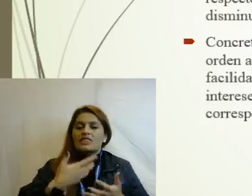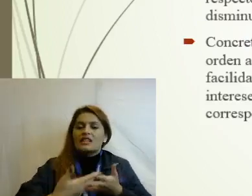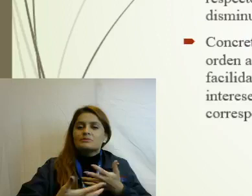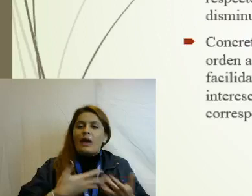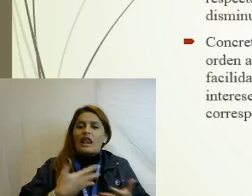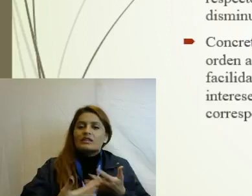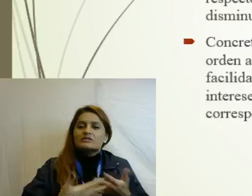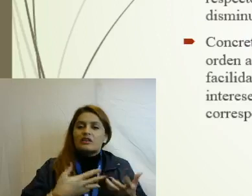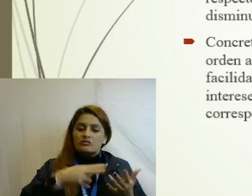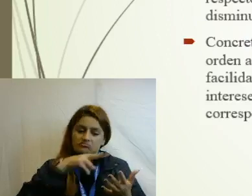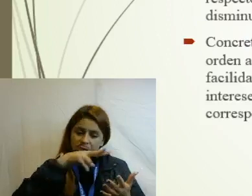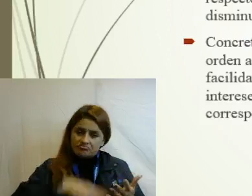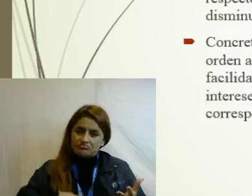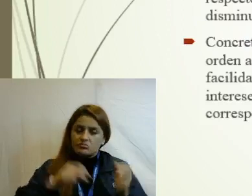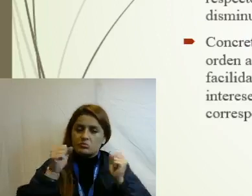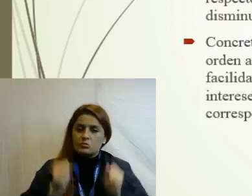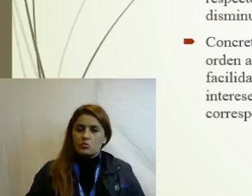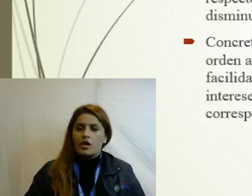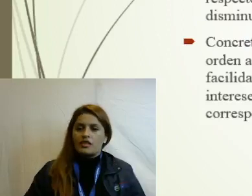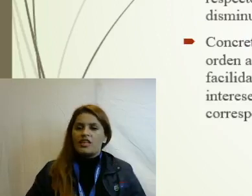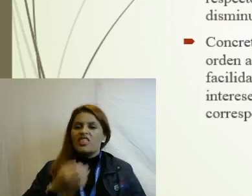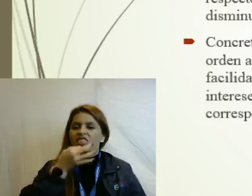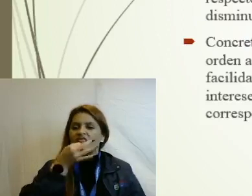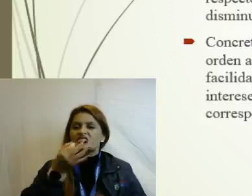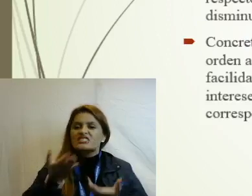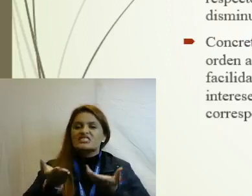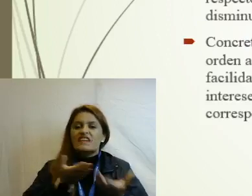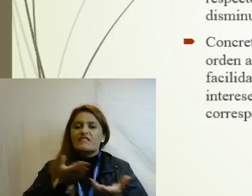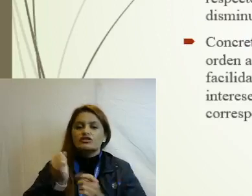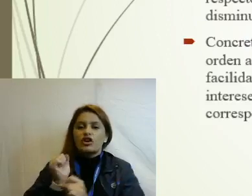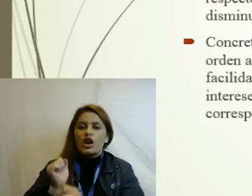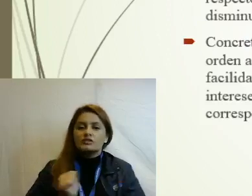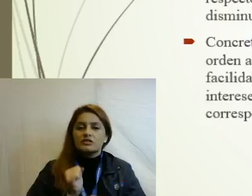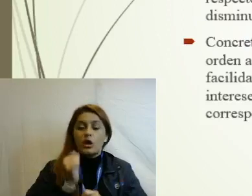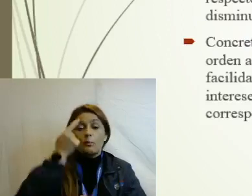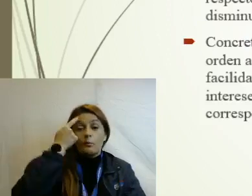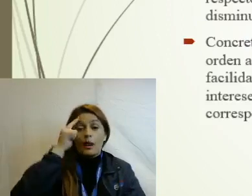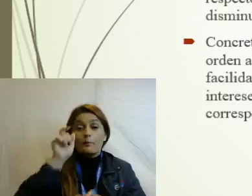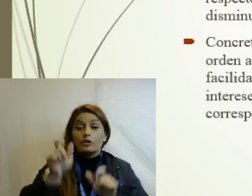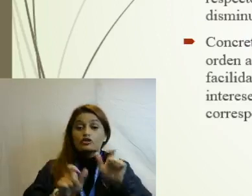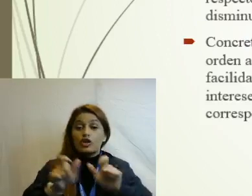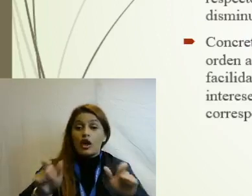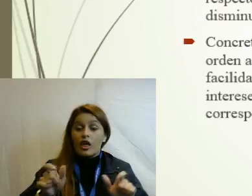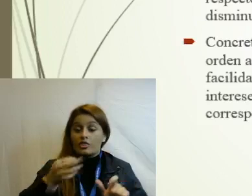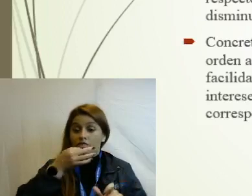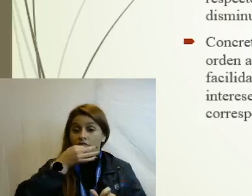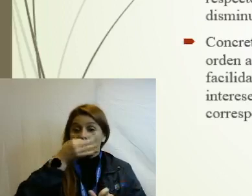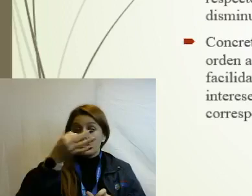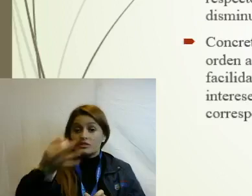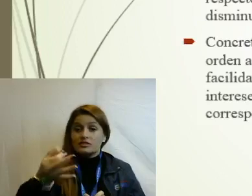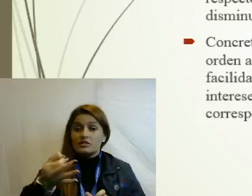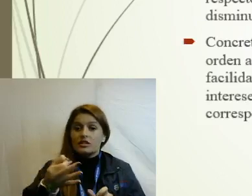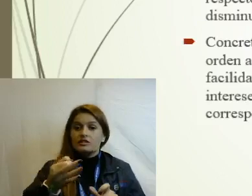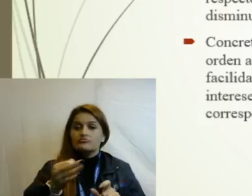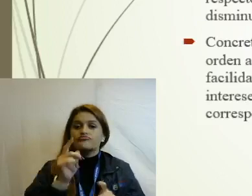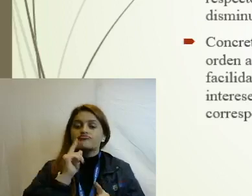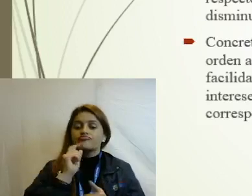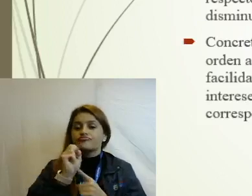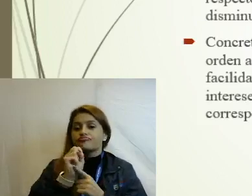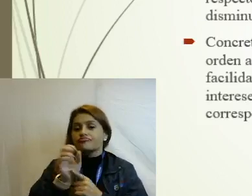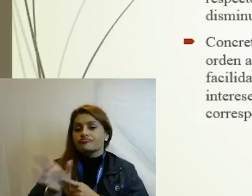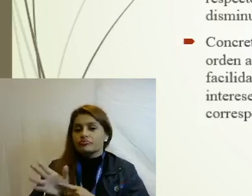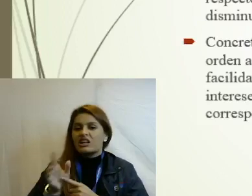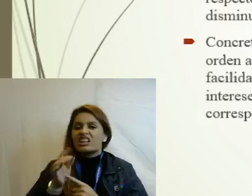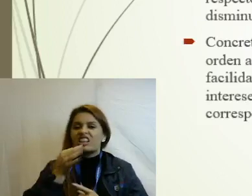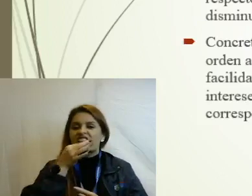medio. Lo importante es que el servicio de aseo, ¿no es cierto?, para que la comunidad lo sepa, se divide básicamente entre los predios que no